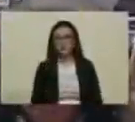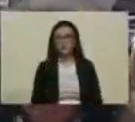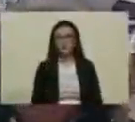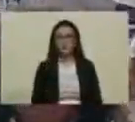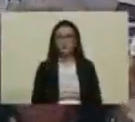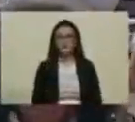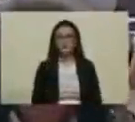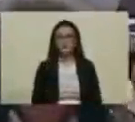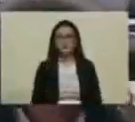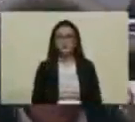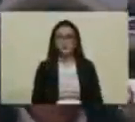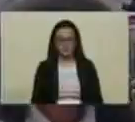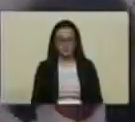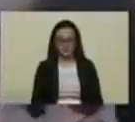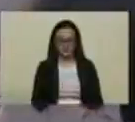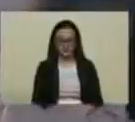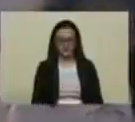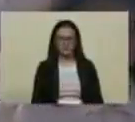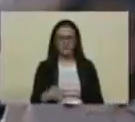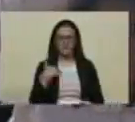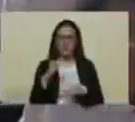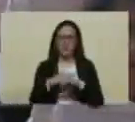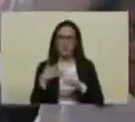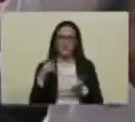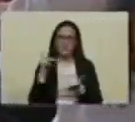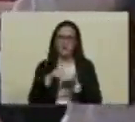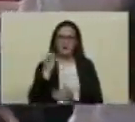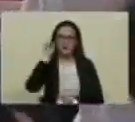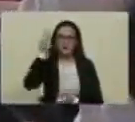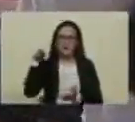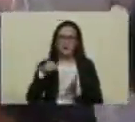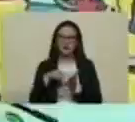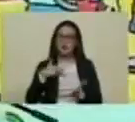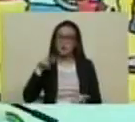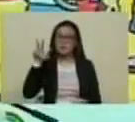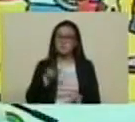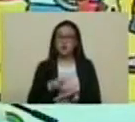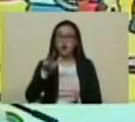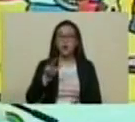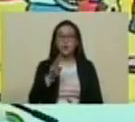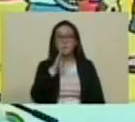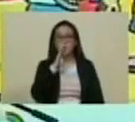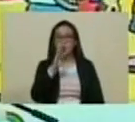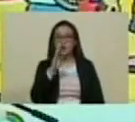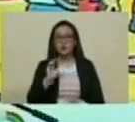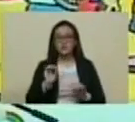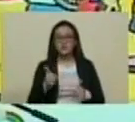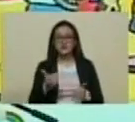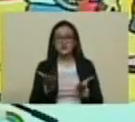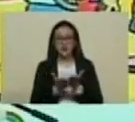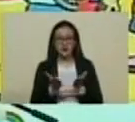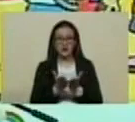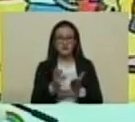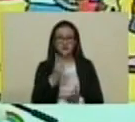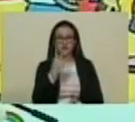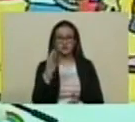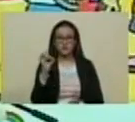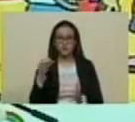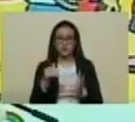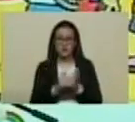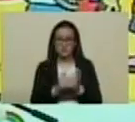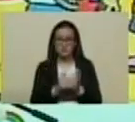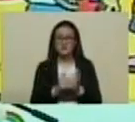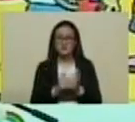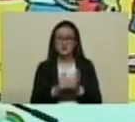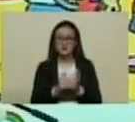Fíjense que yo el jueves que fui a la Asamblea Nacional Constituyente aprobé un bono de inicio escolar de